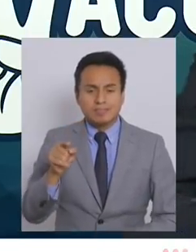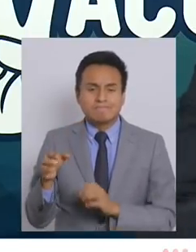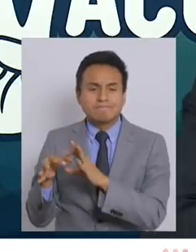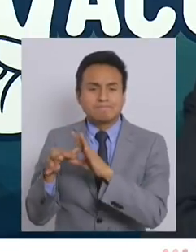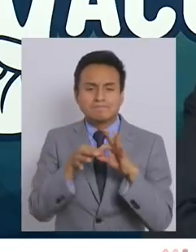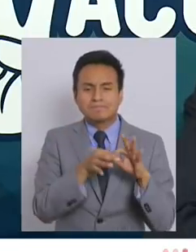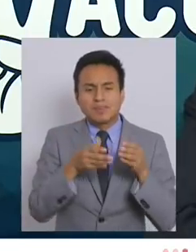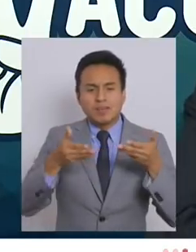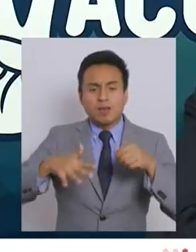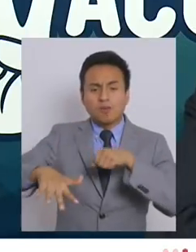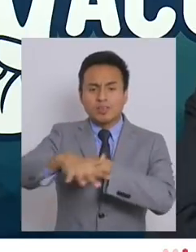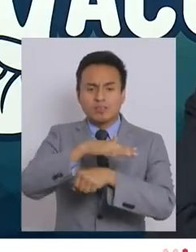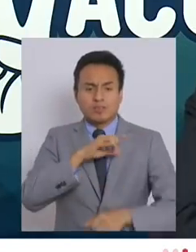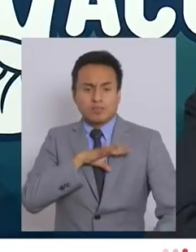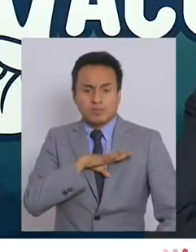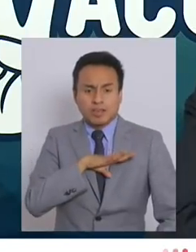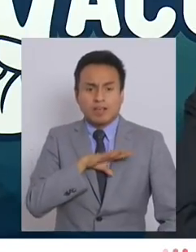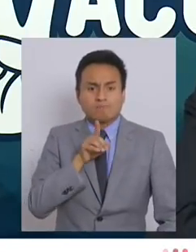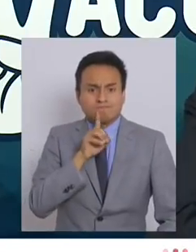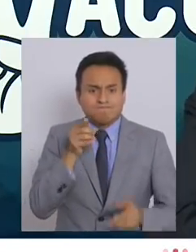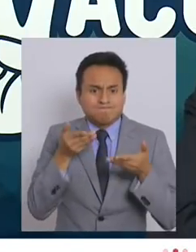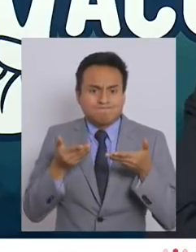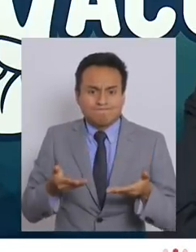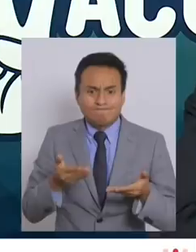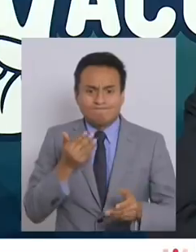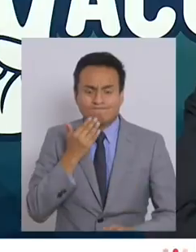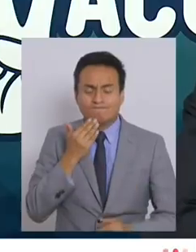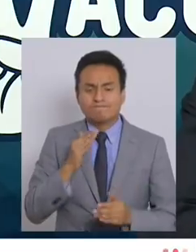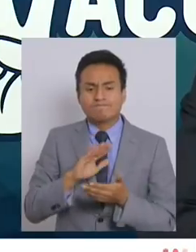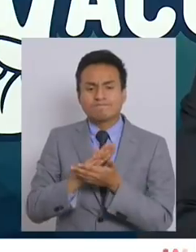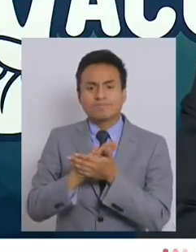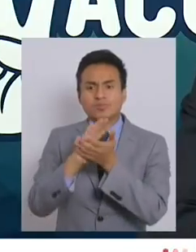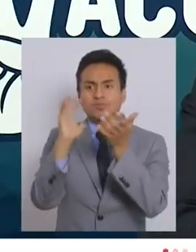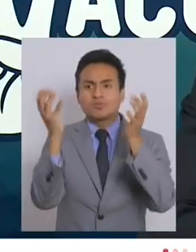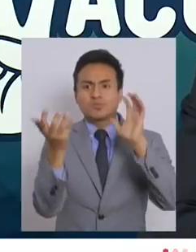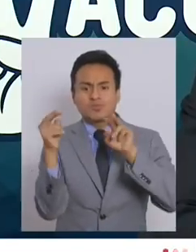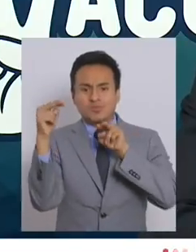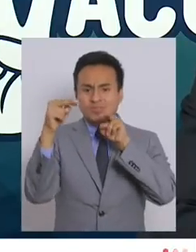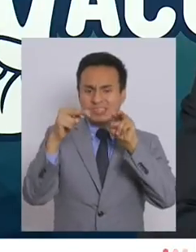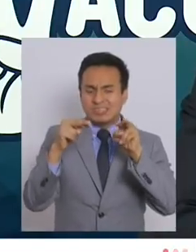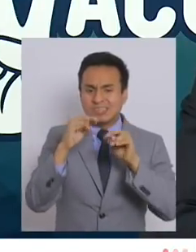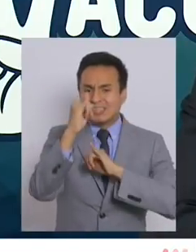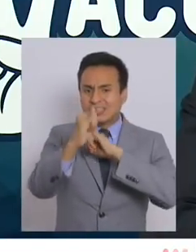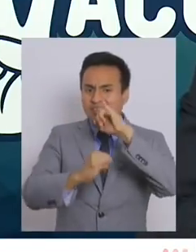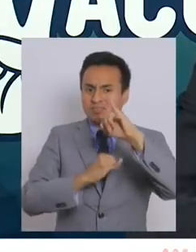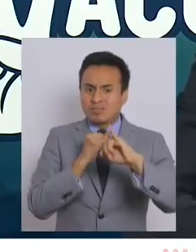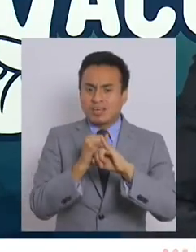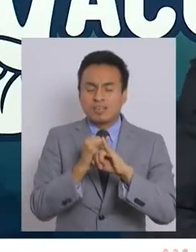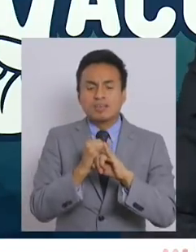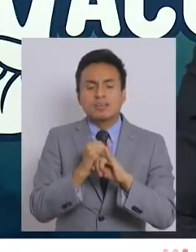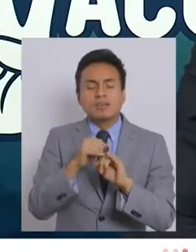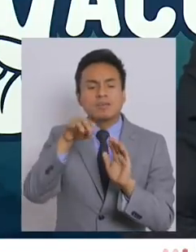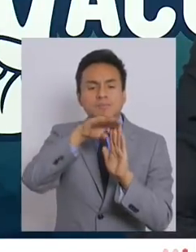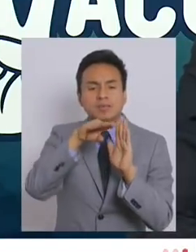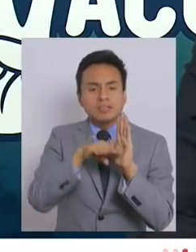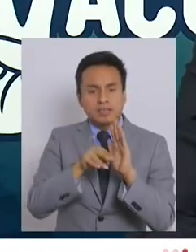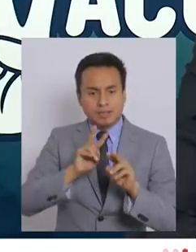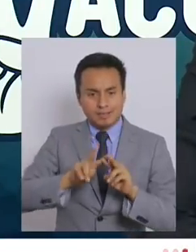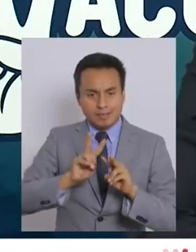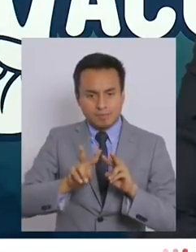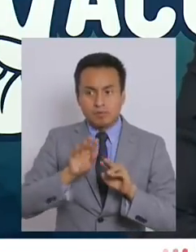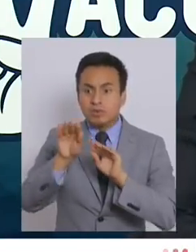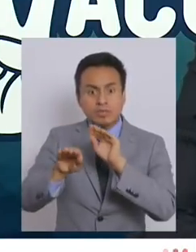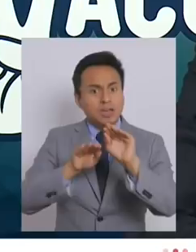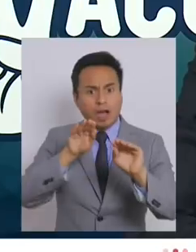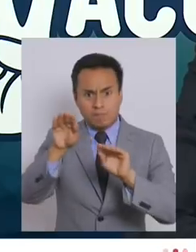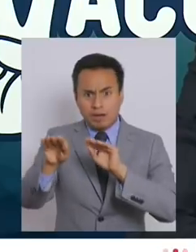estamos en el nacional que tenemos y además en el contexto internacional hemos tomado algunas medidas y estamos haciendo un